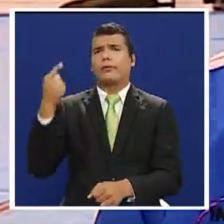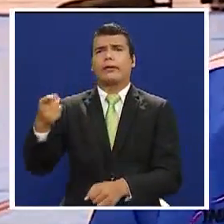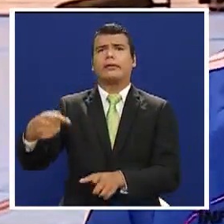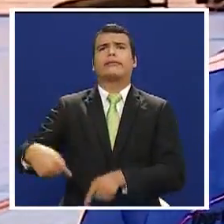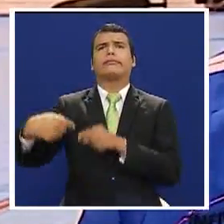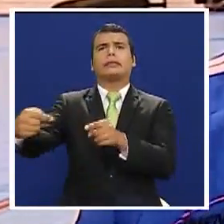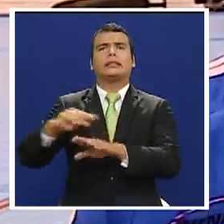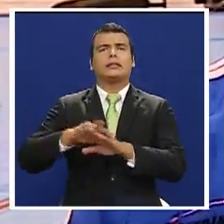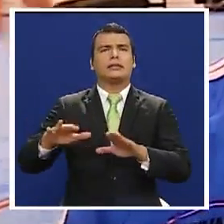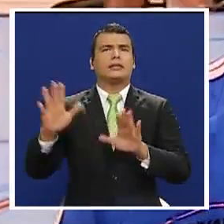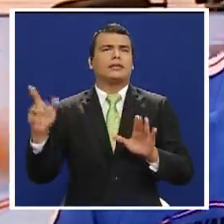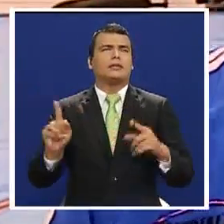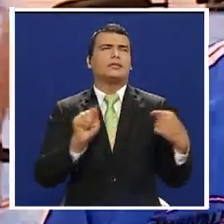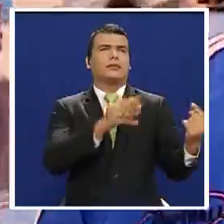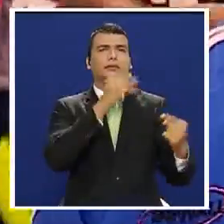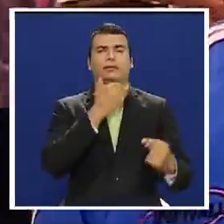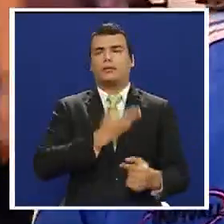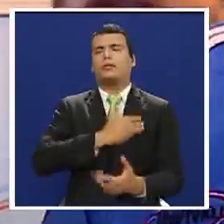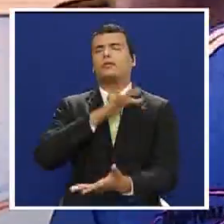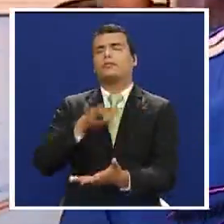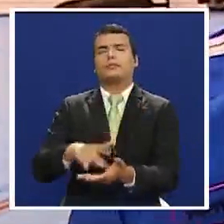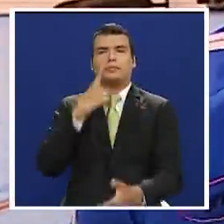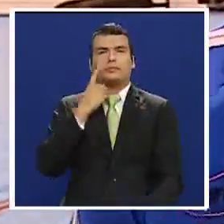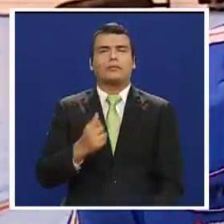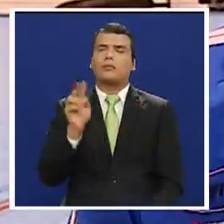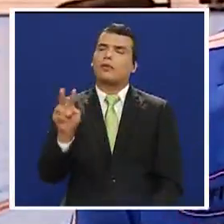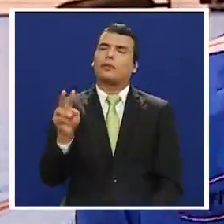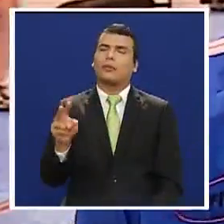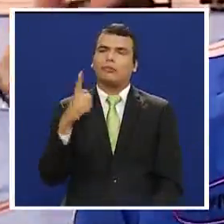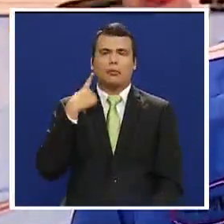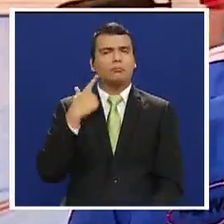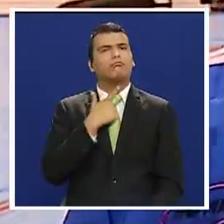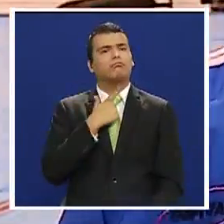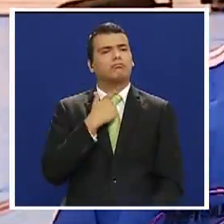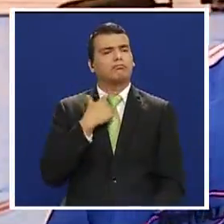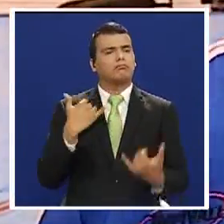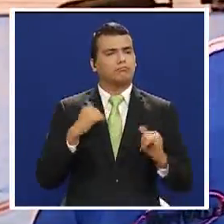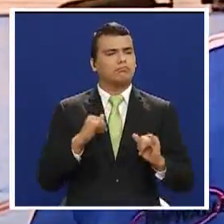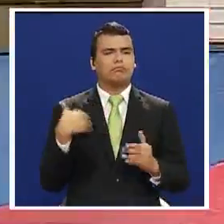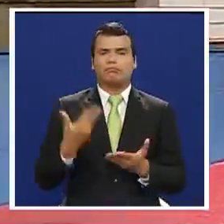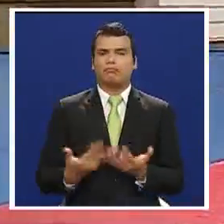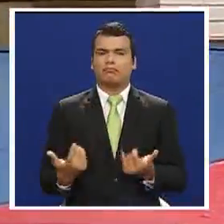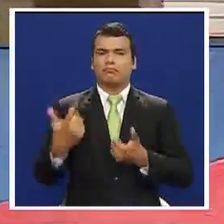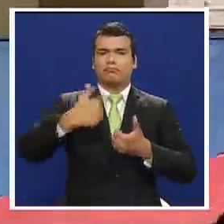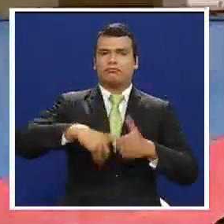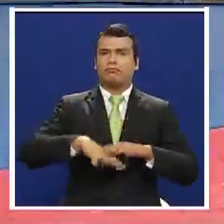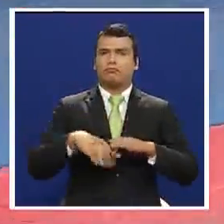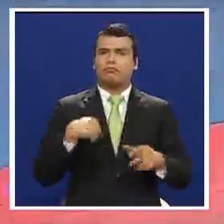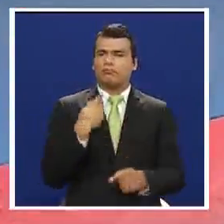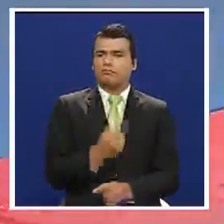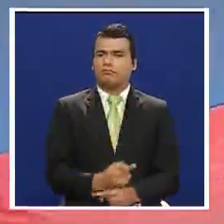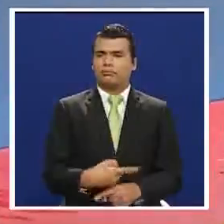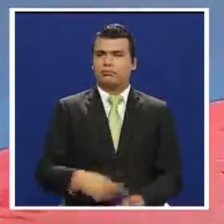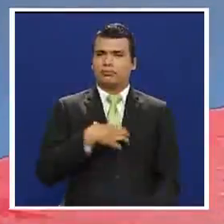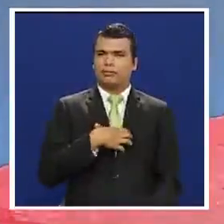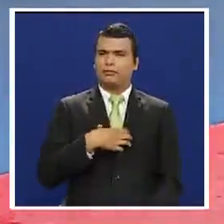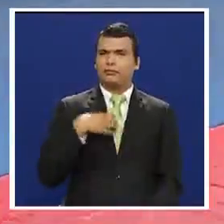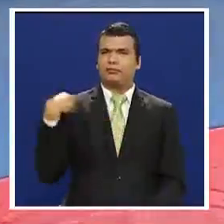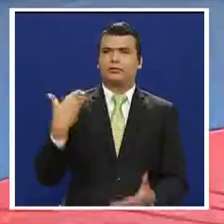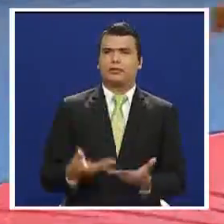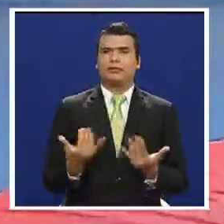en España. Son tres competencias con tres campos de entrenamiento. Regresamos a Río Negro, donde está el lugar de entrenamiento de la